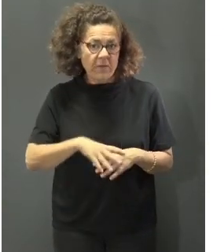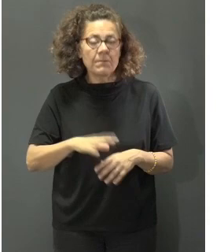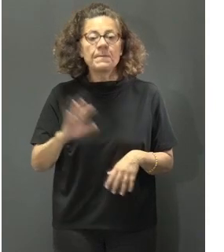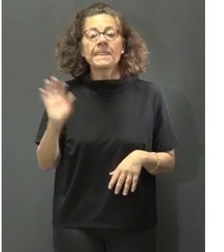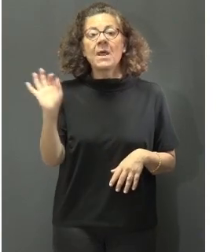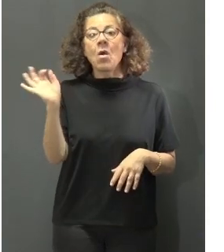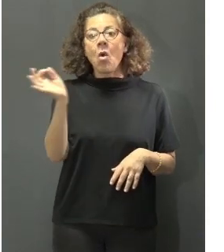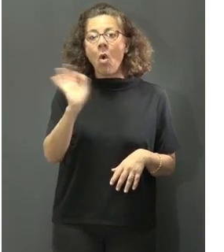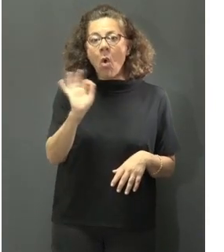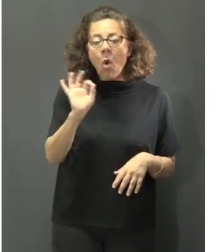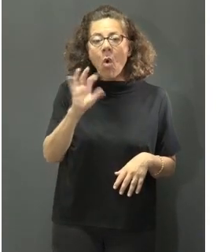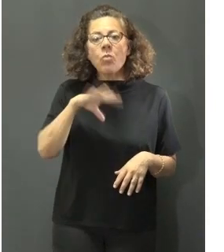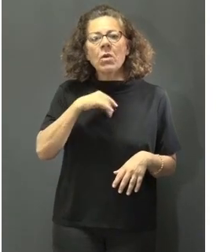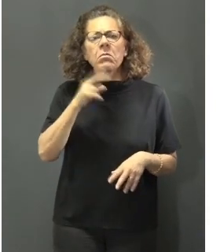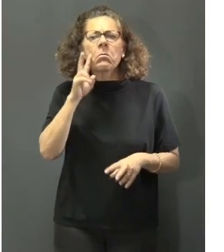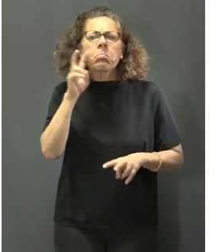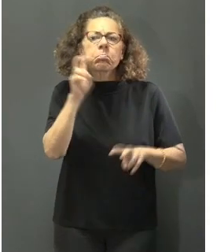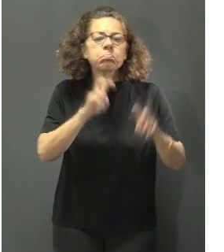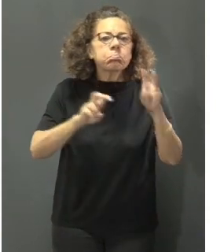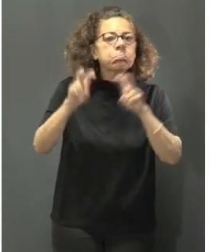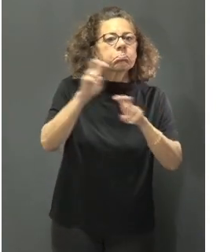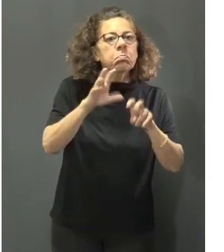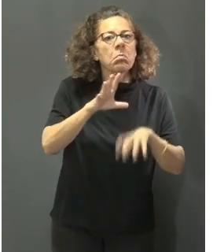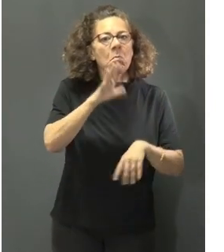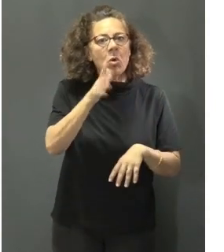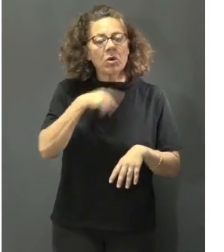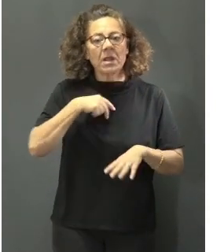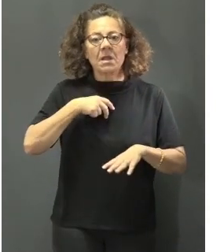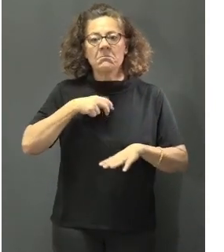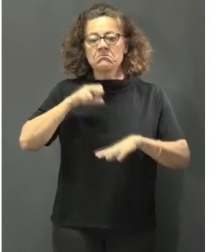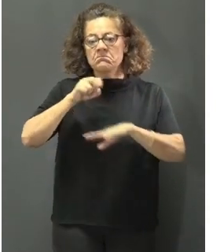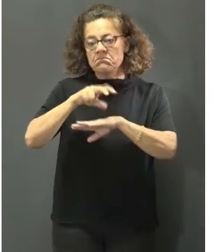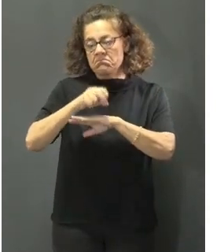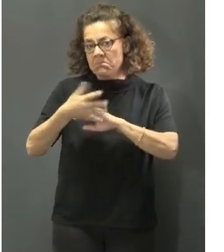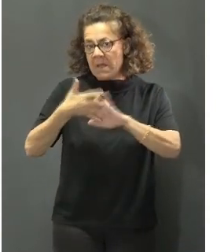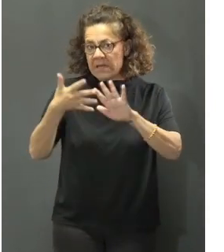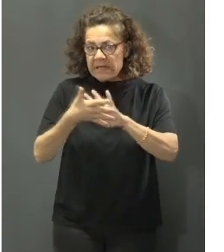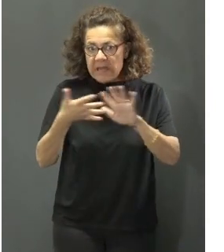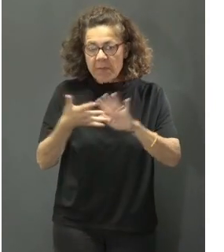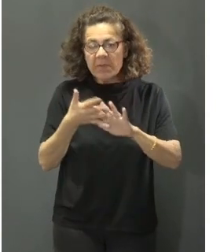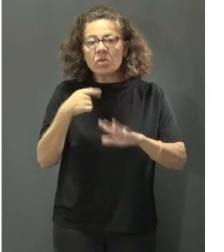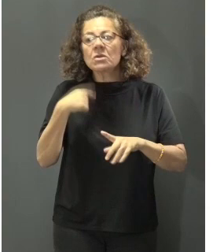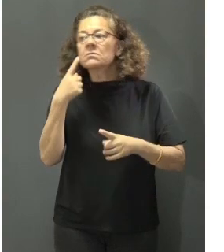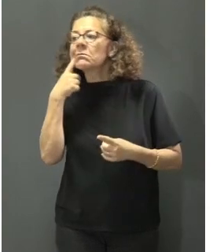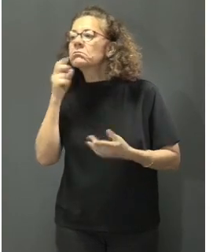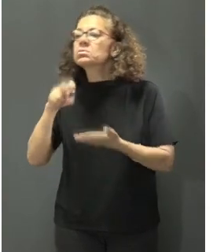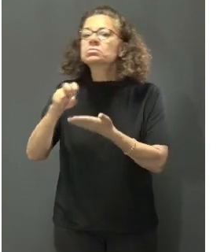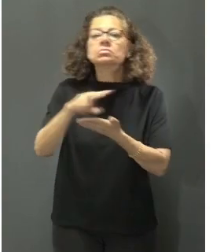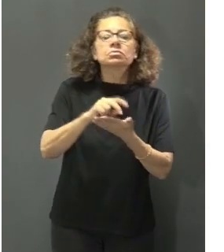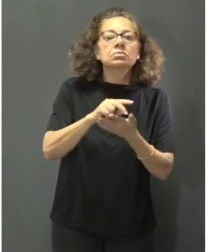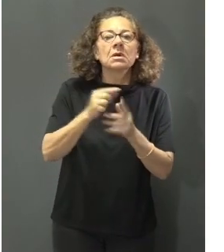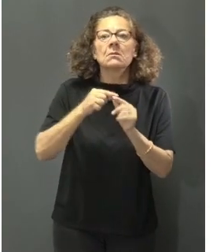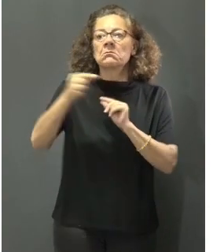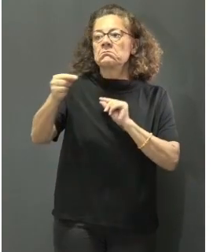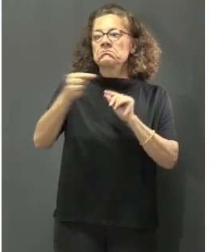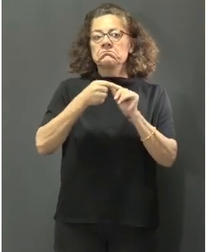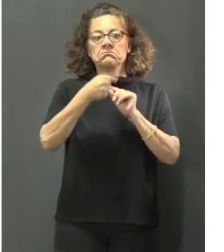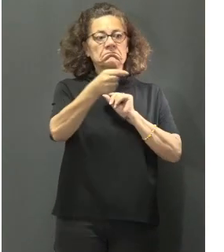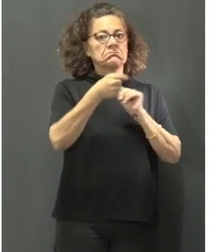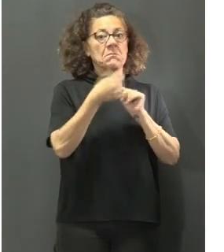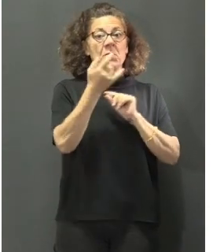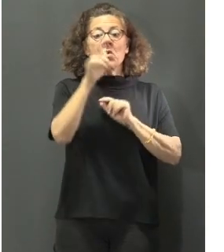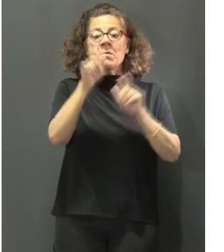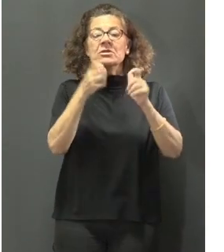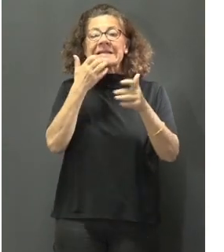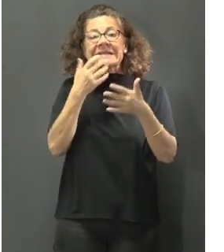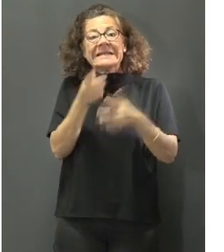lo mejor puedo explorar pues porque camino rápido, entonces hago una exploración, luego vuelvo, pero para una persona que